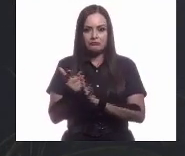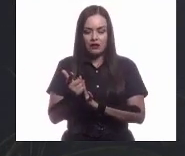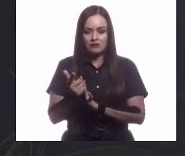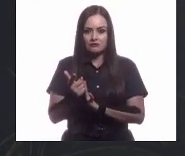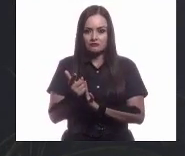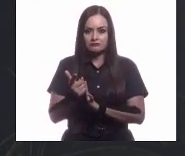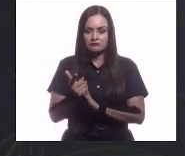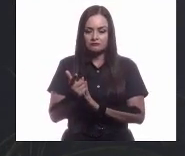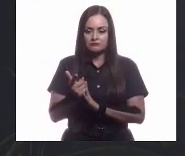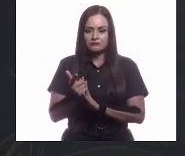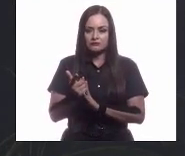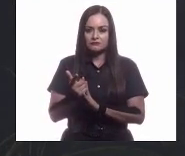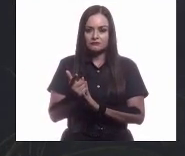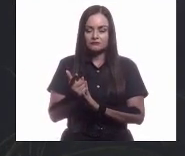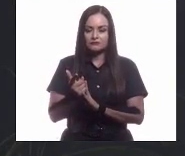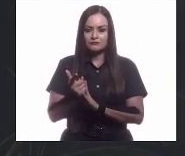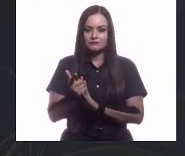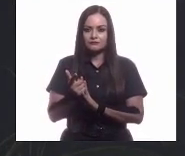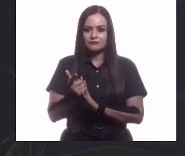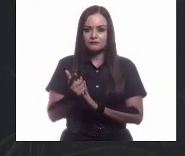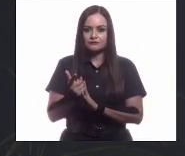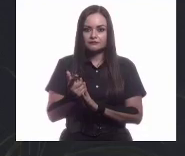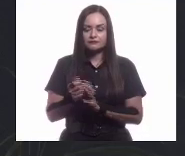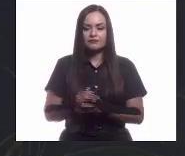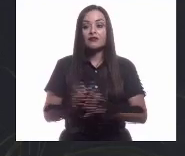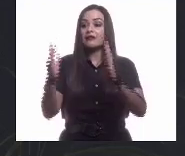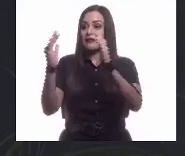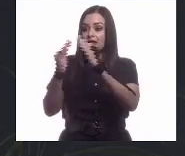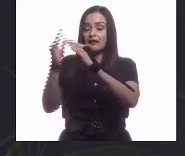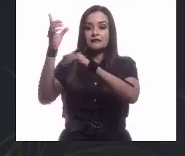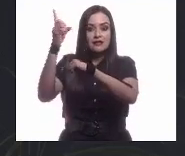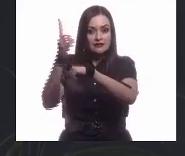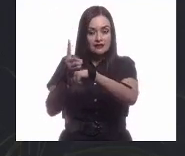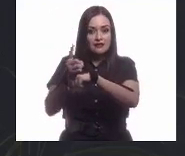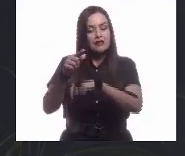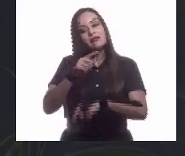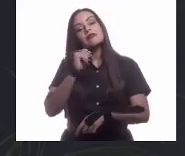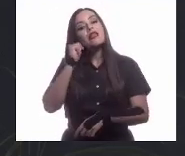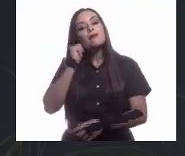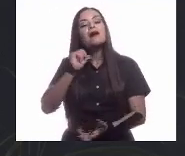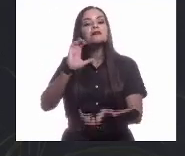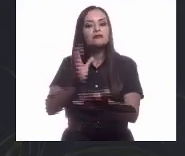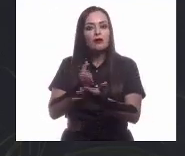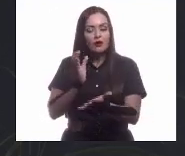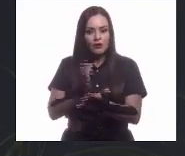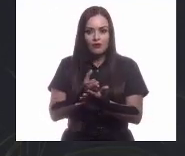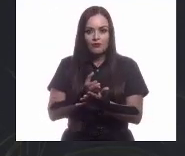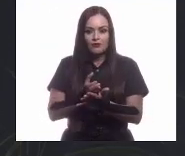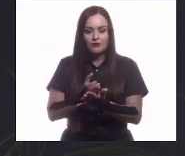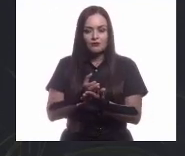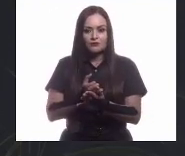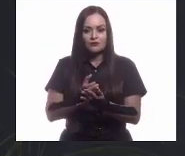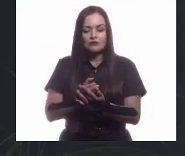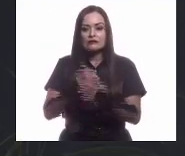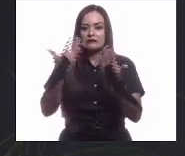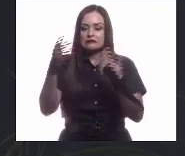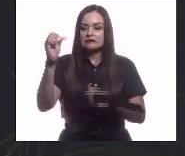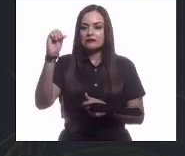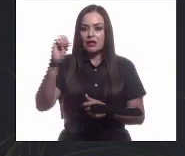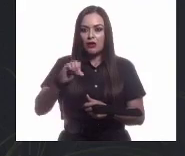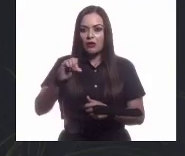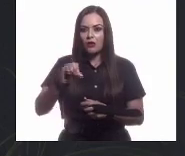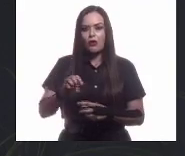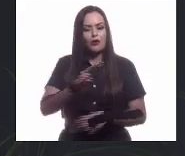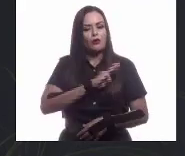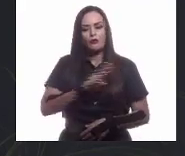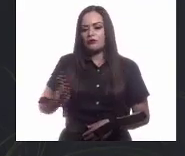casos hasta construcción de las casas de día de La Paz y Comondú, que son hoy operadas por ambos